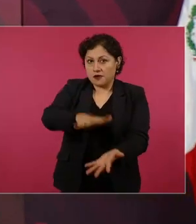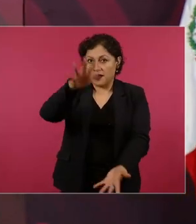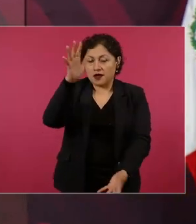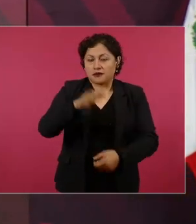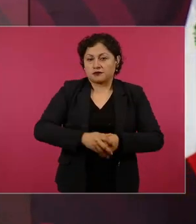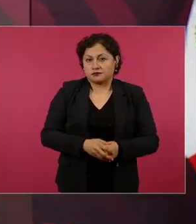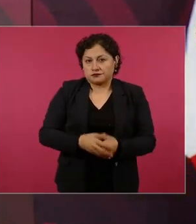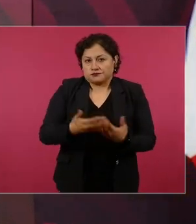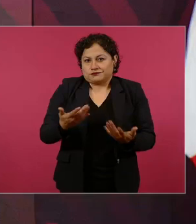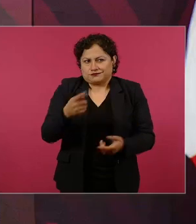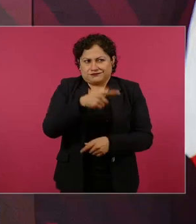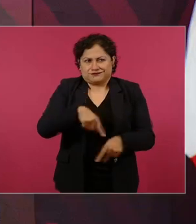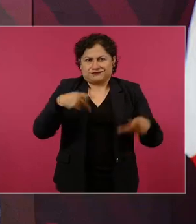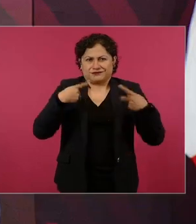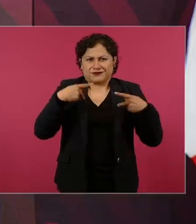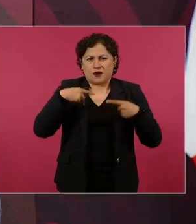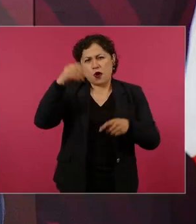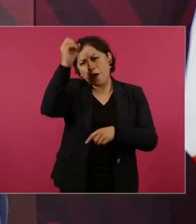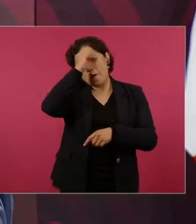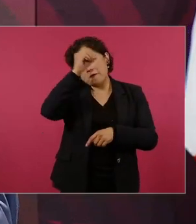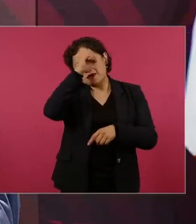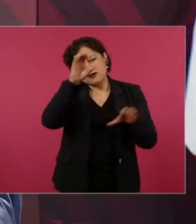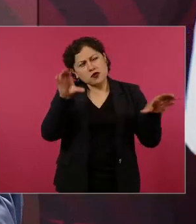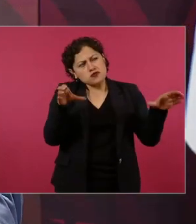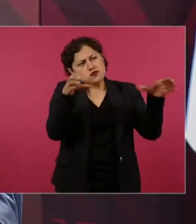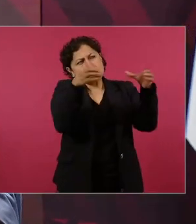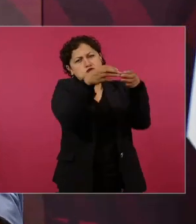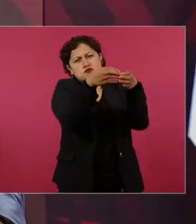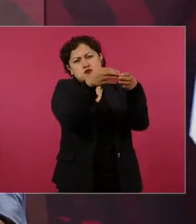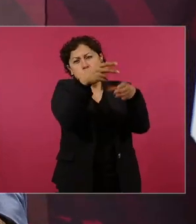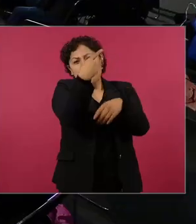¿sí? Pues